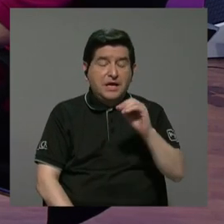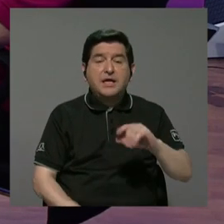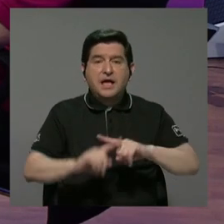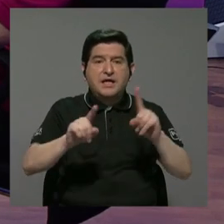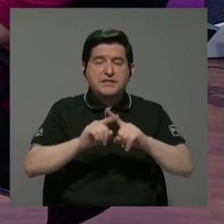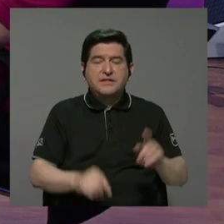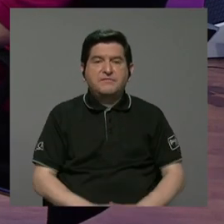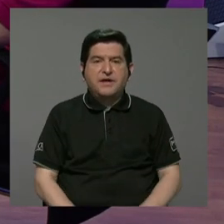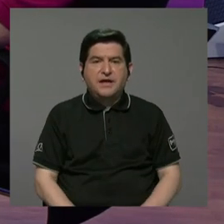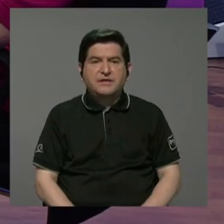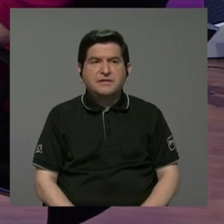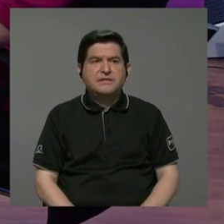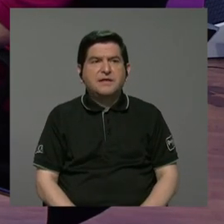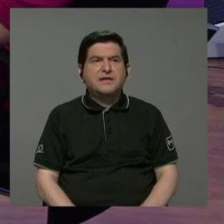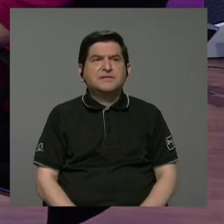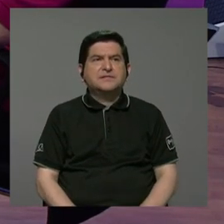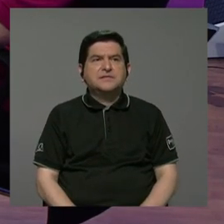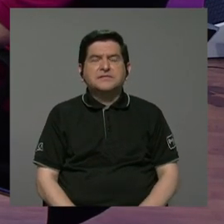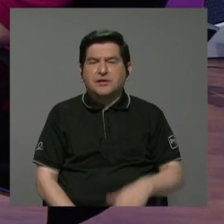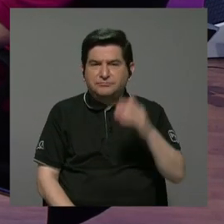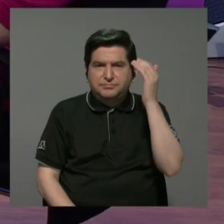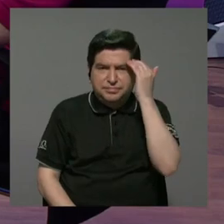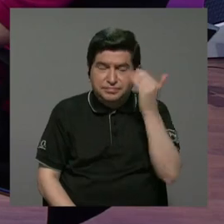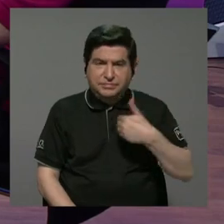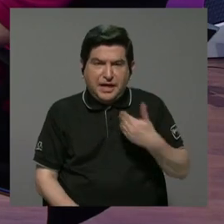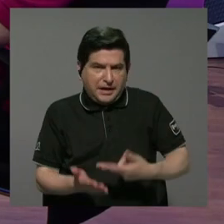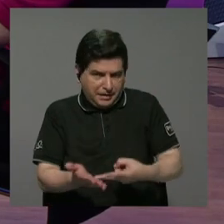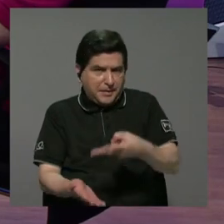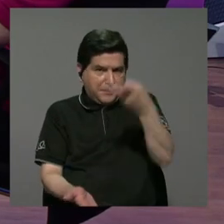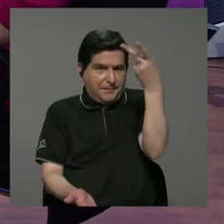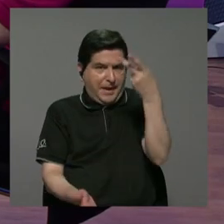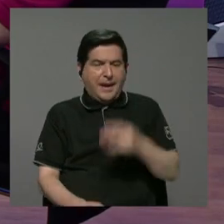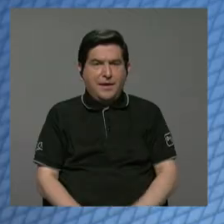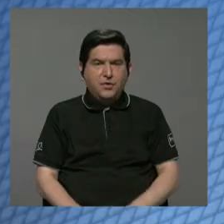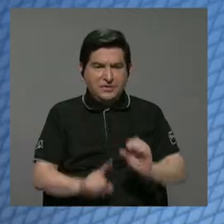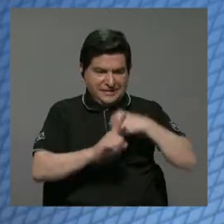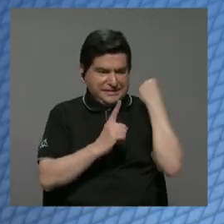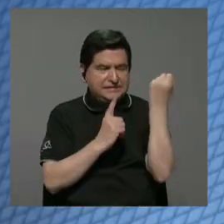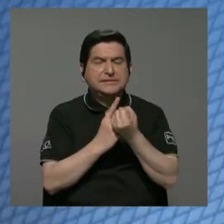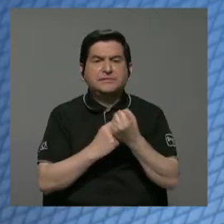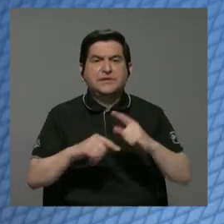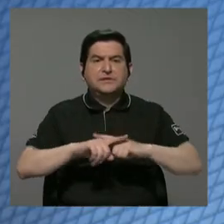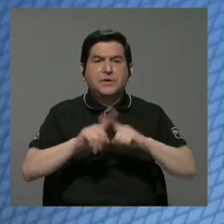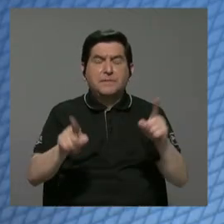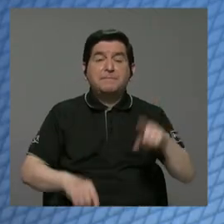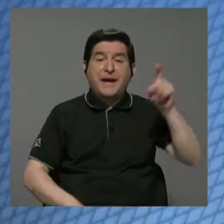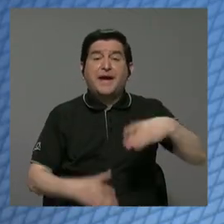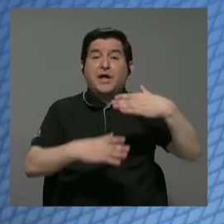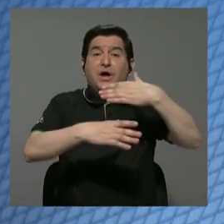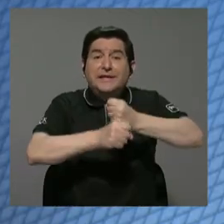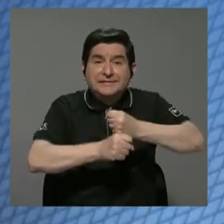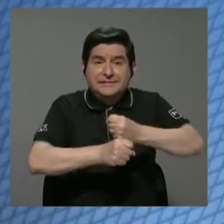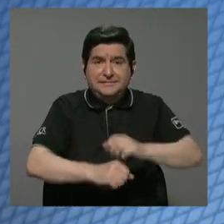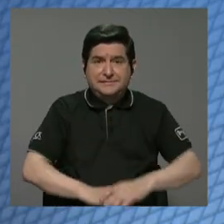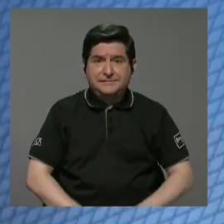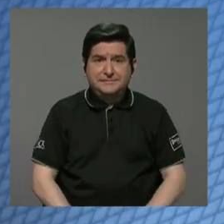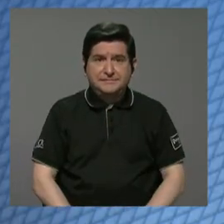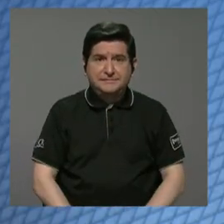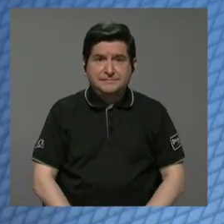competencias, que nos tenemos ahí una riqueza de condiciones que lo que se debería de hacer es